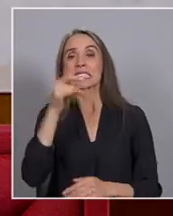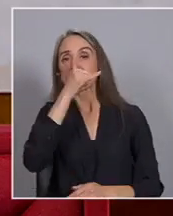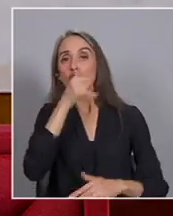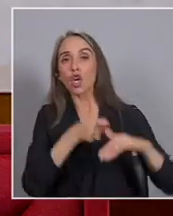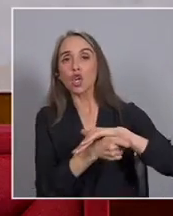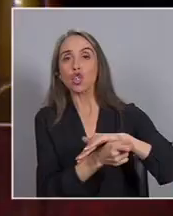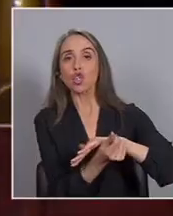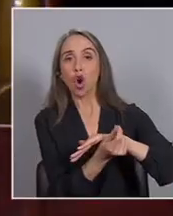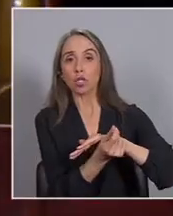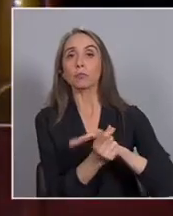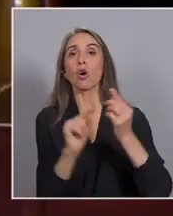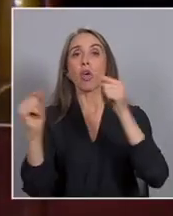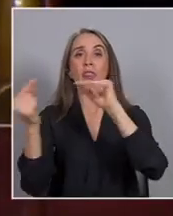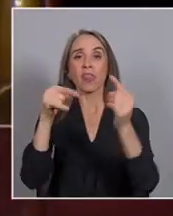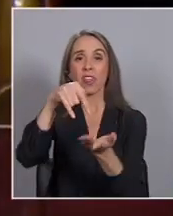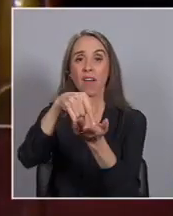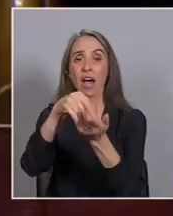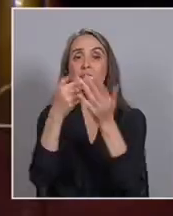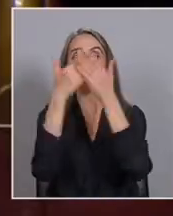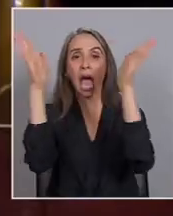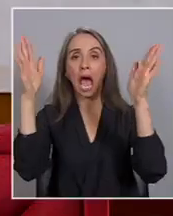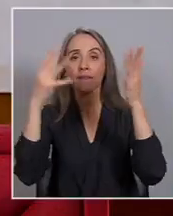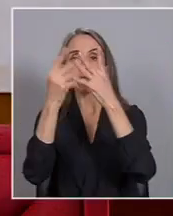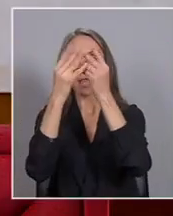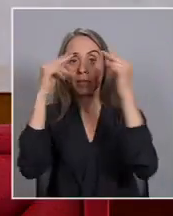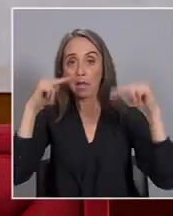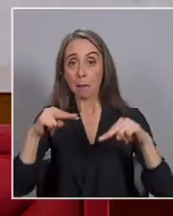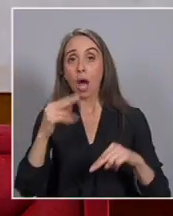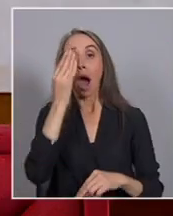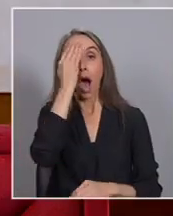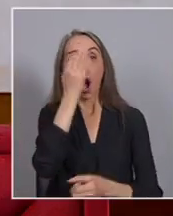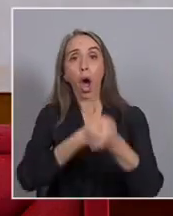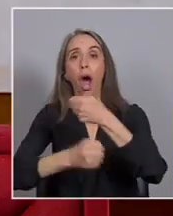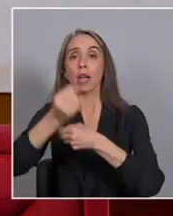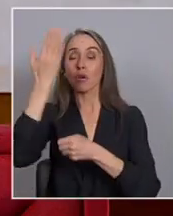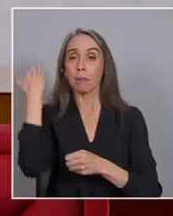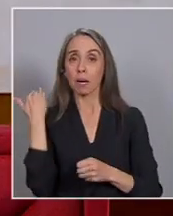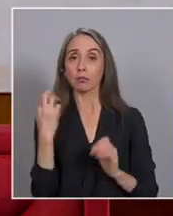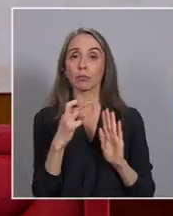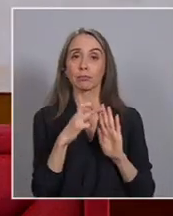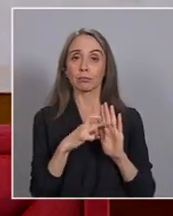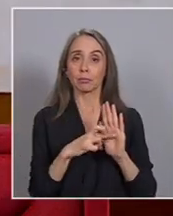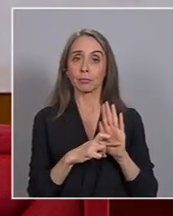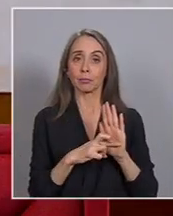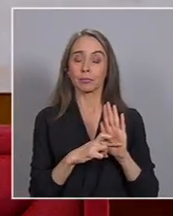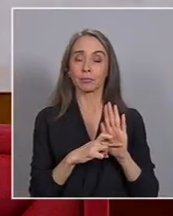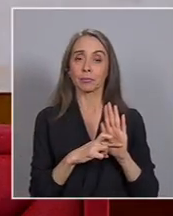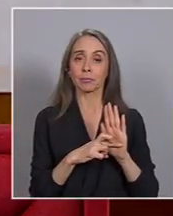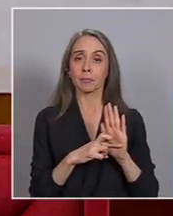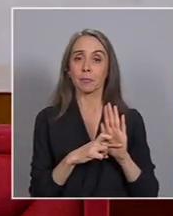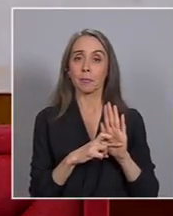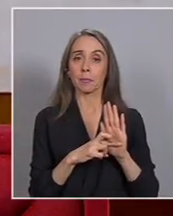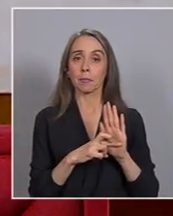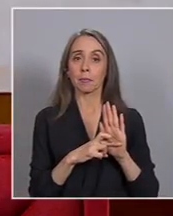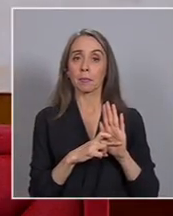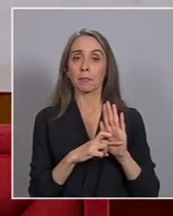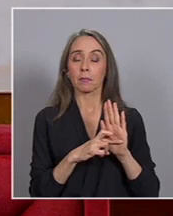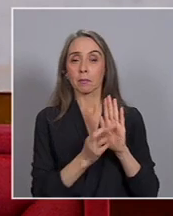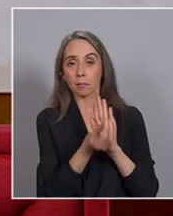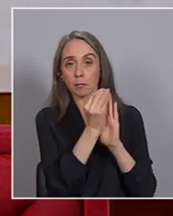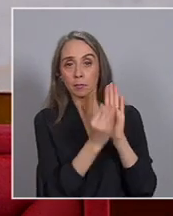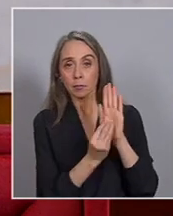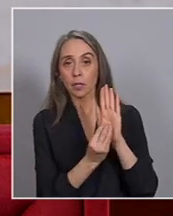un debate abierto y transparente. Así, en agosto del año pasado se dio inicio al proceso de